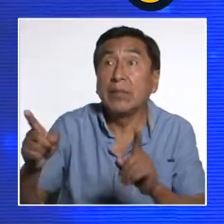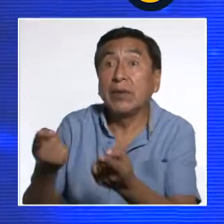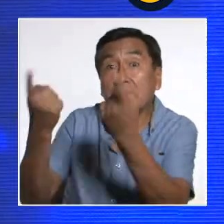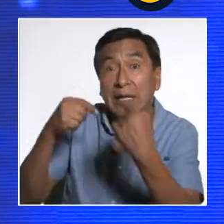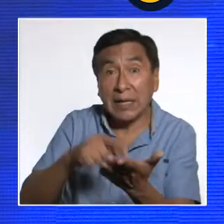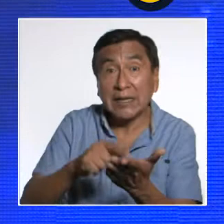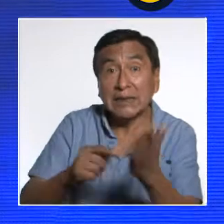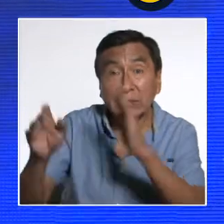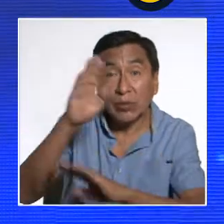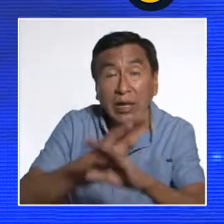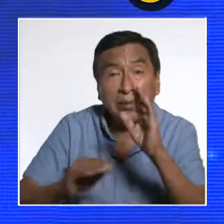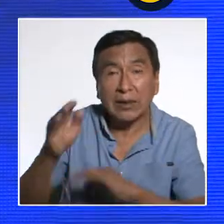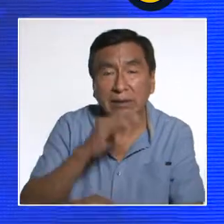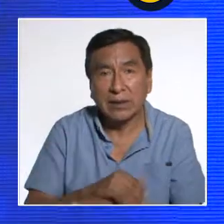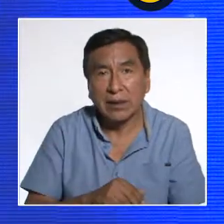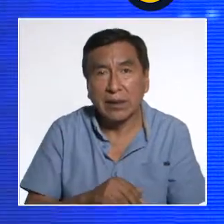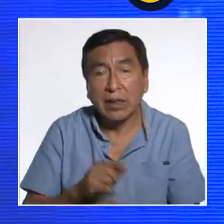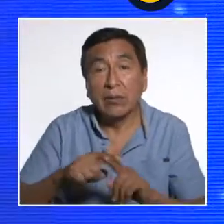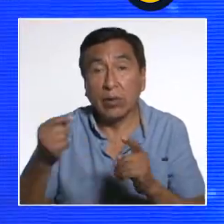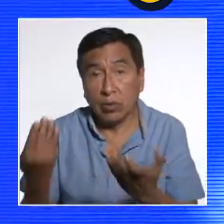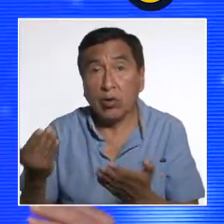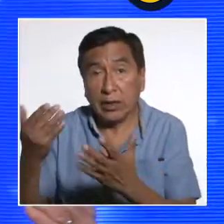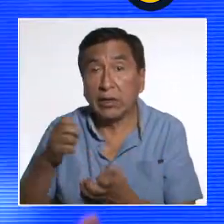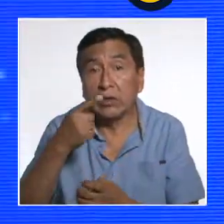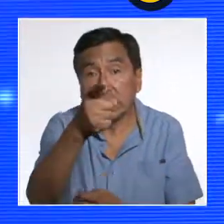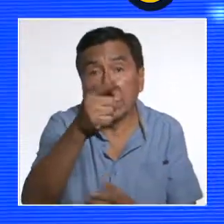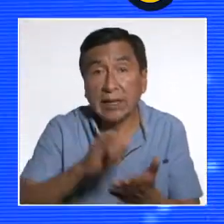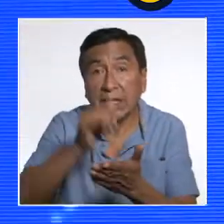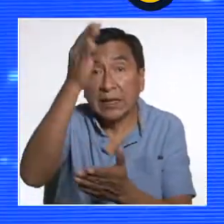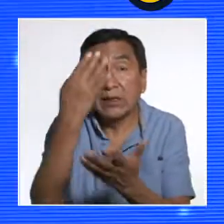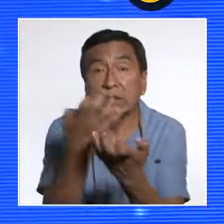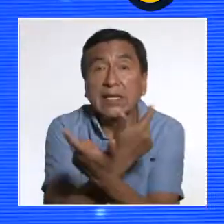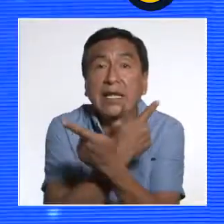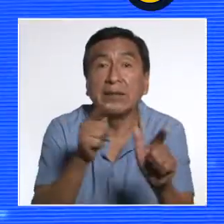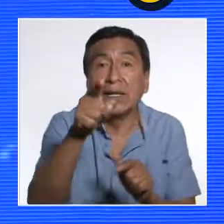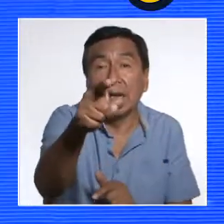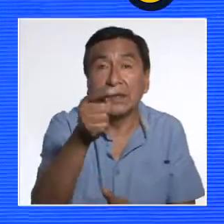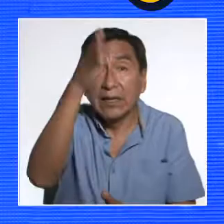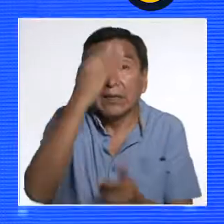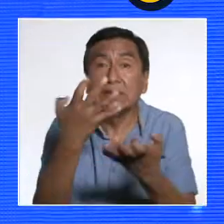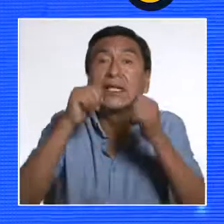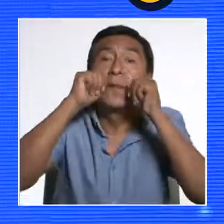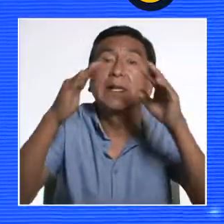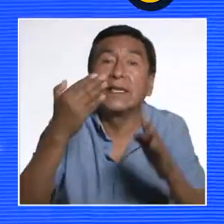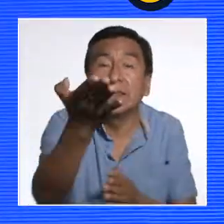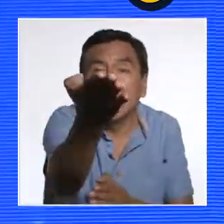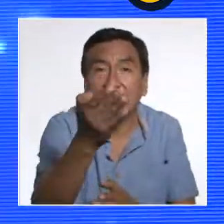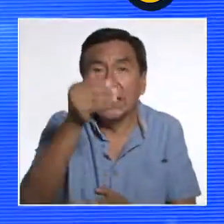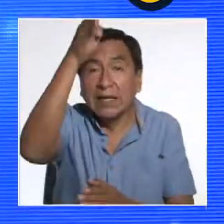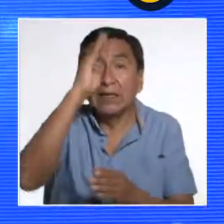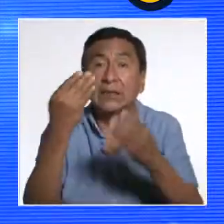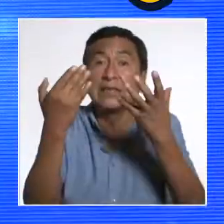Déjame decirte hoy que Dios te quiere liberar, que Dios te quiere bendecir, que